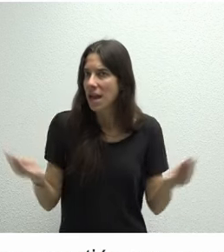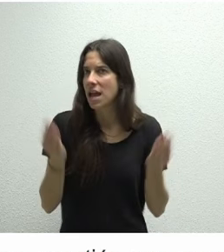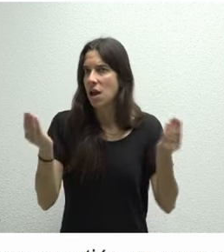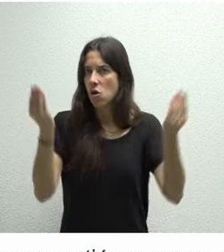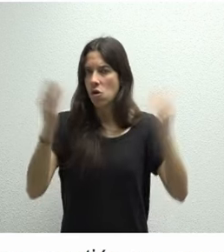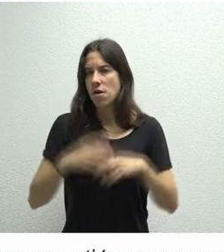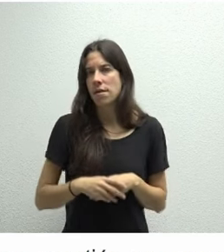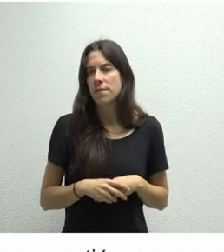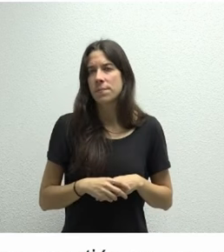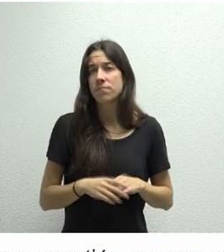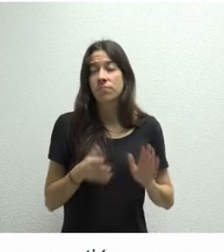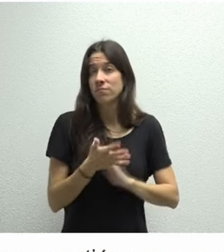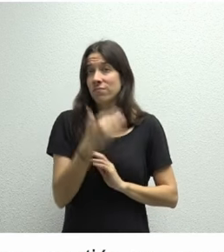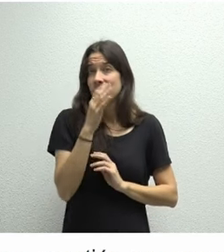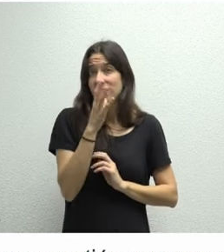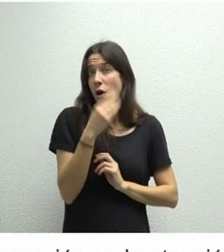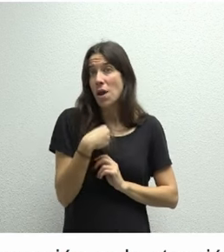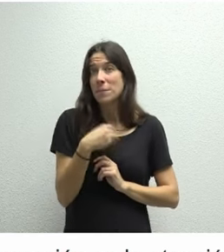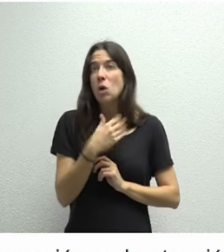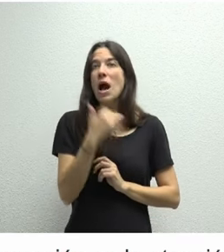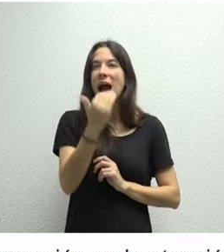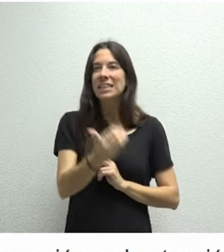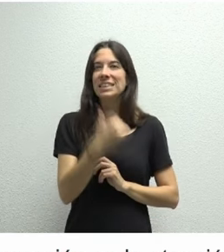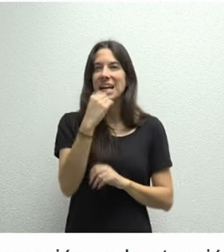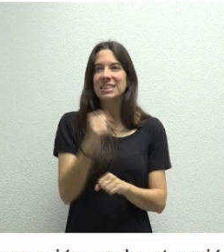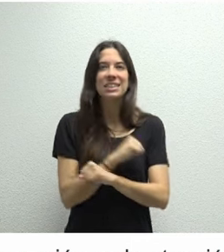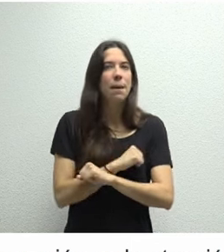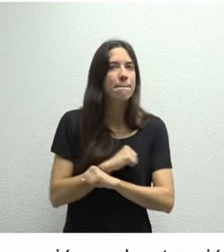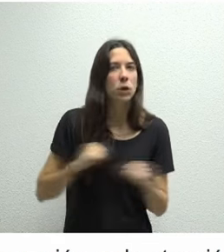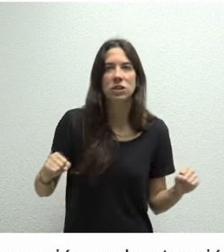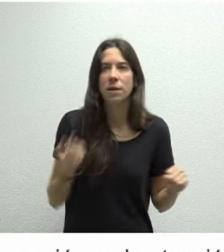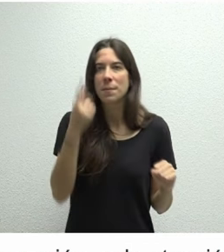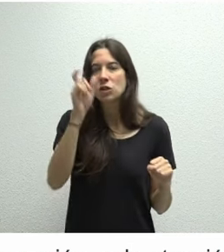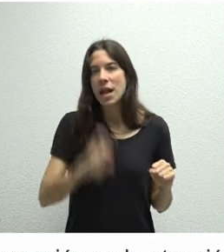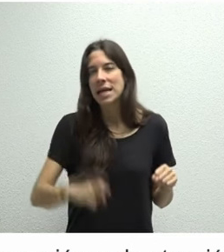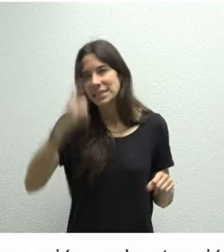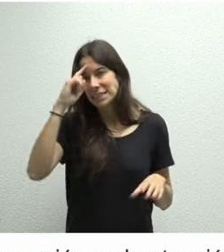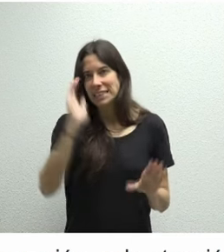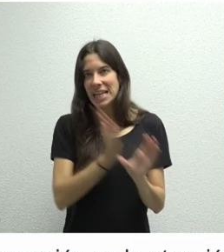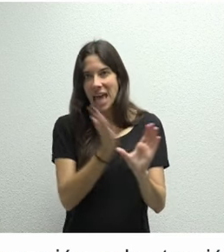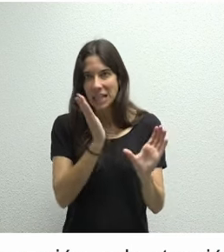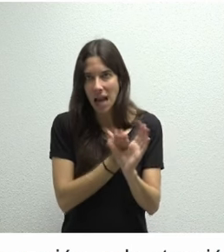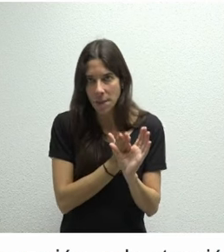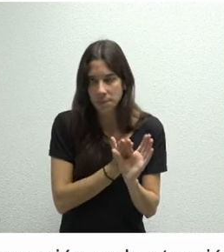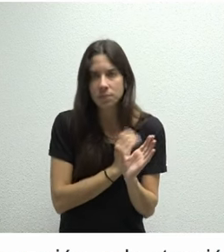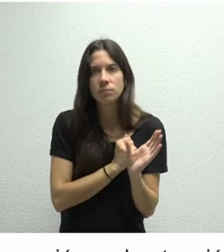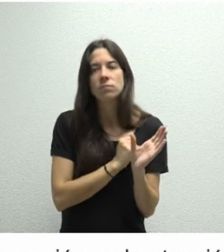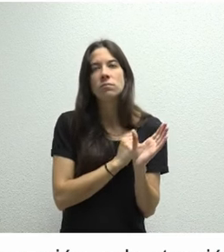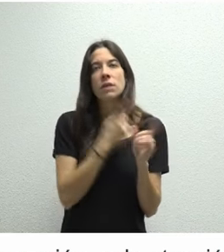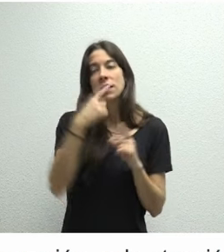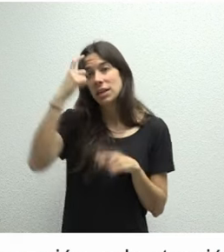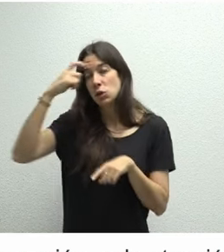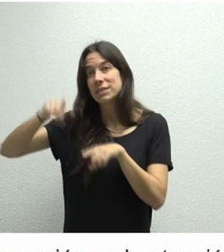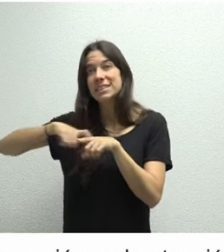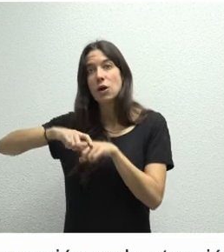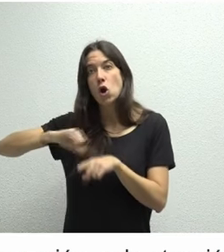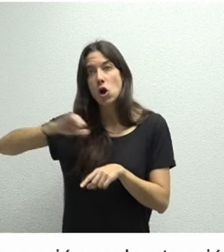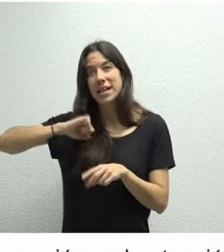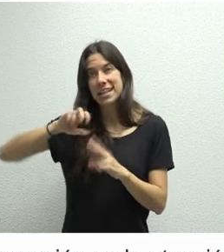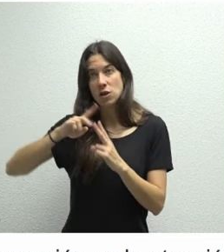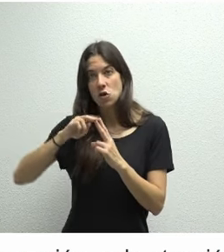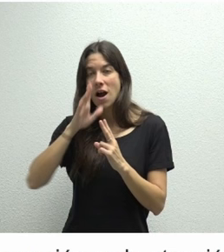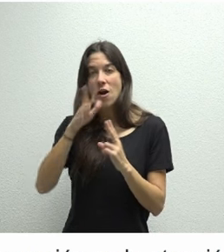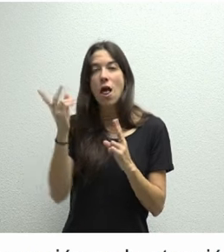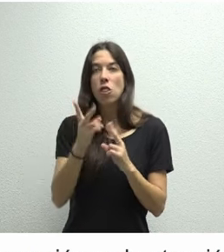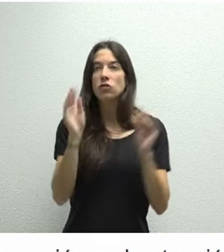imposible es casi imposible de que un psiquiatra eh Y un psicólogo clínico que ahora se forma